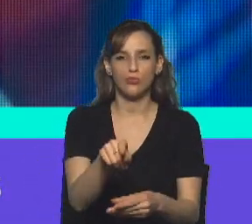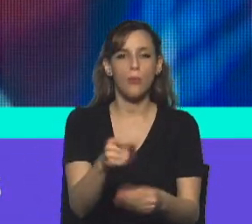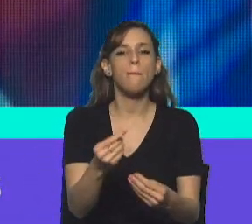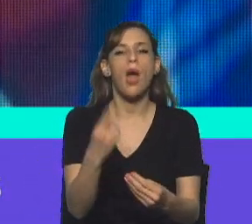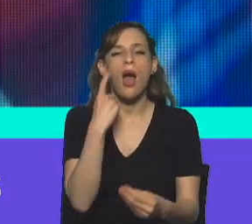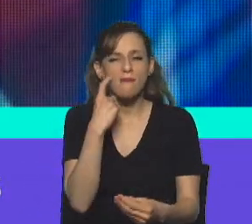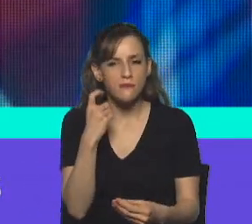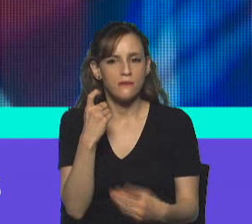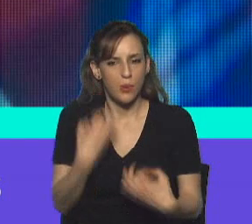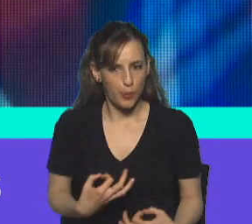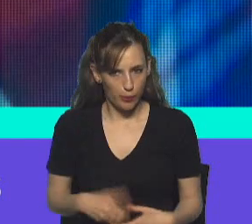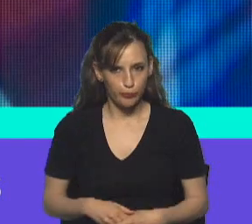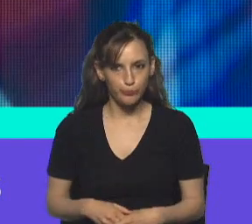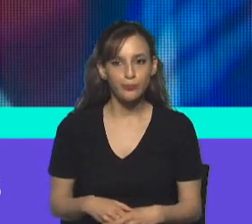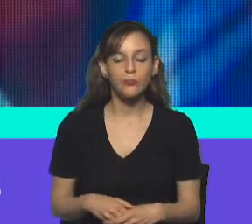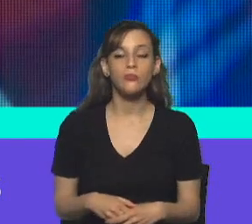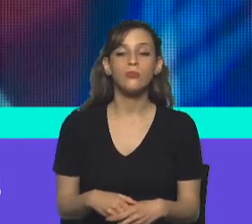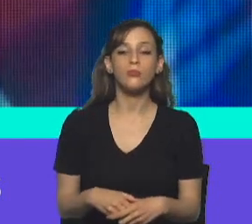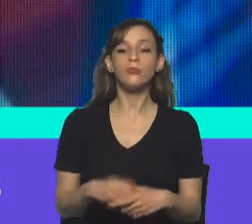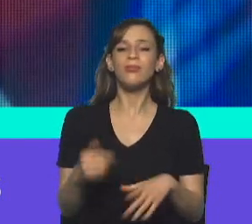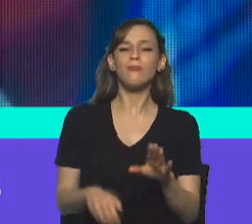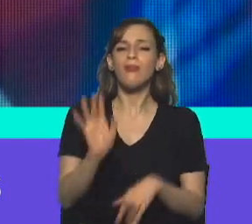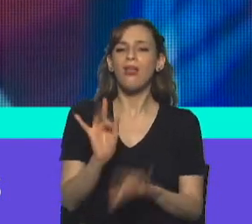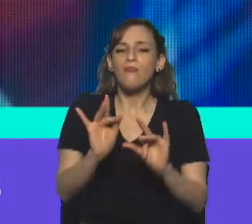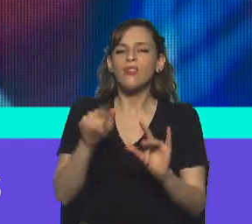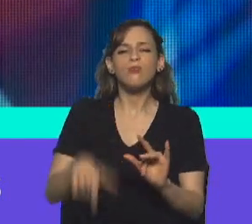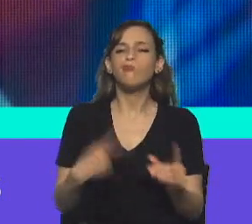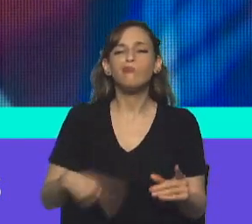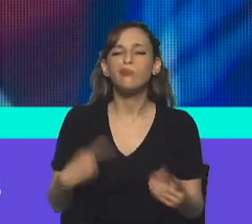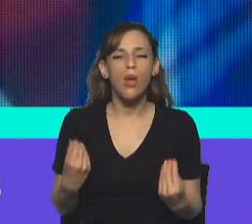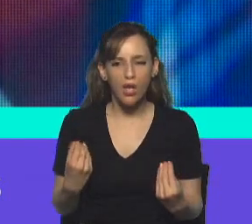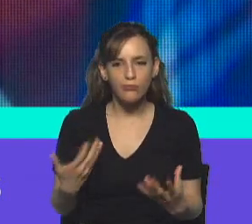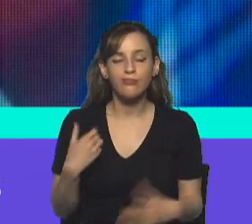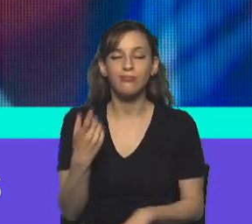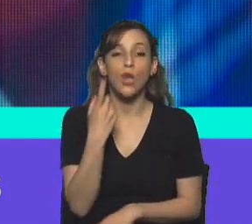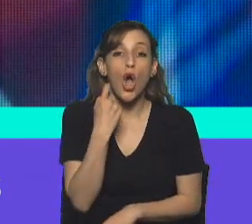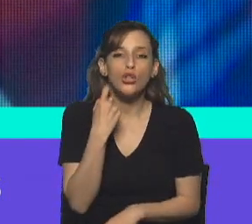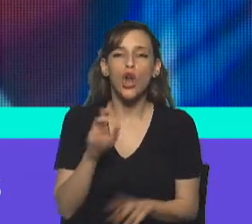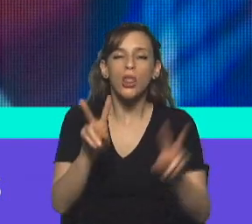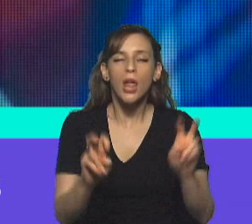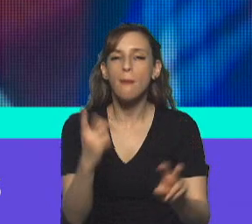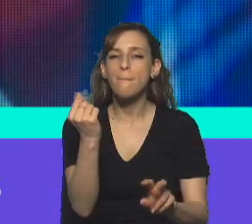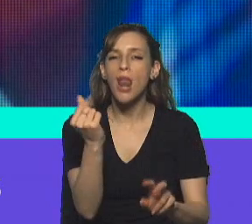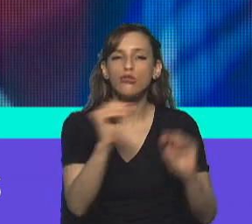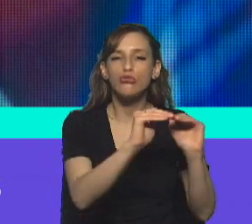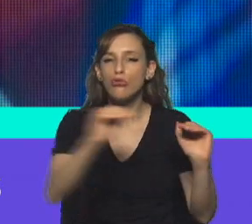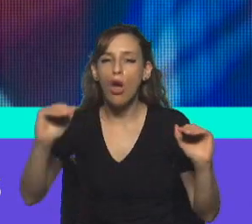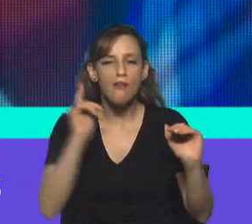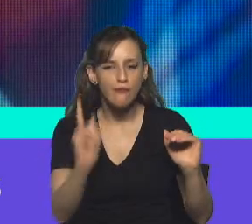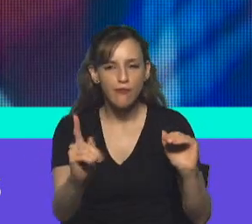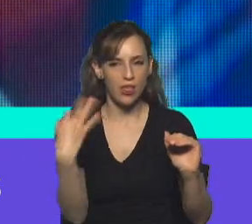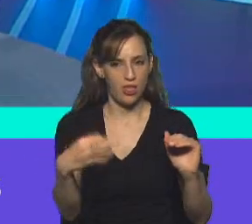el seguimiento en este momento quizá la tarea más difícil más complicada sea ese seguimiento de precios para ver que esto se